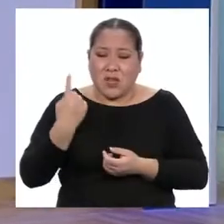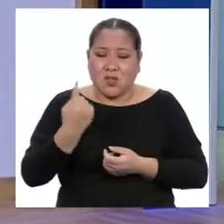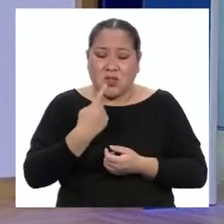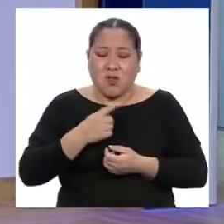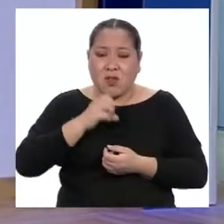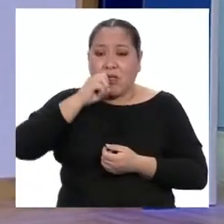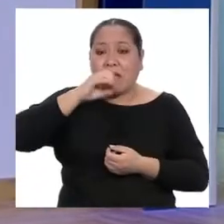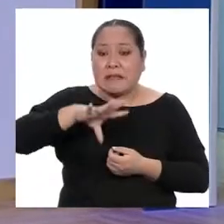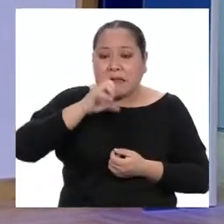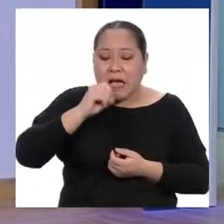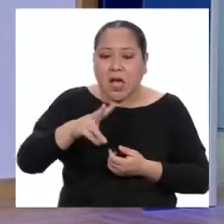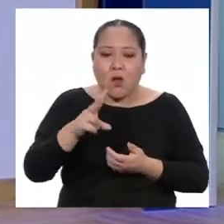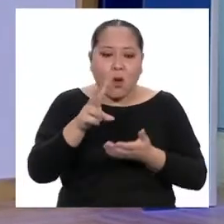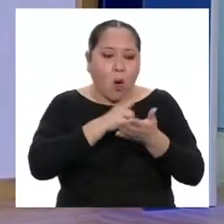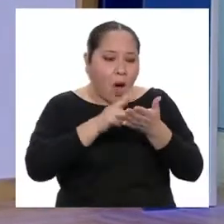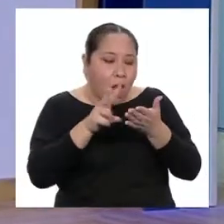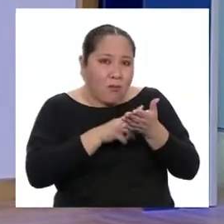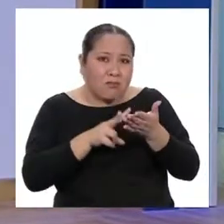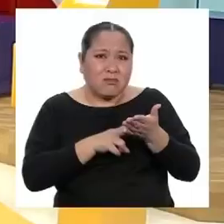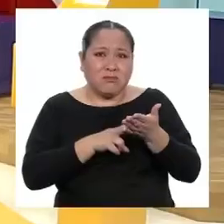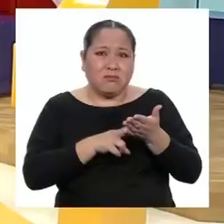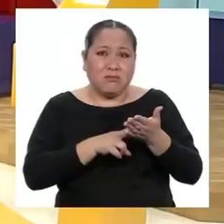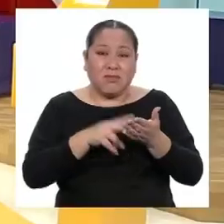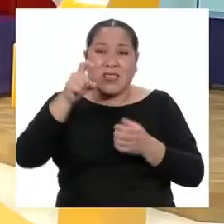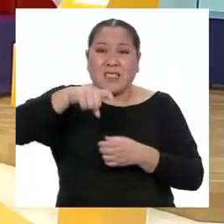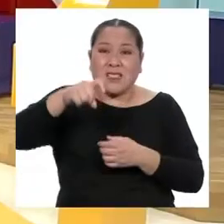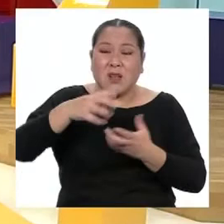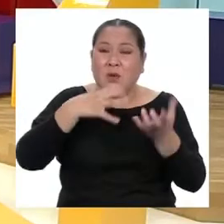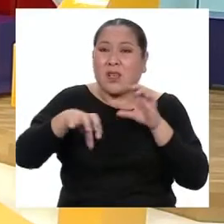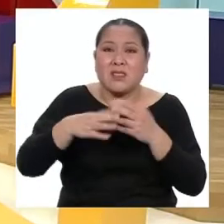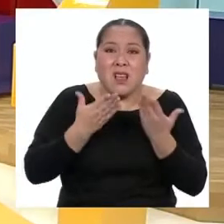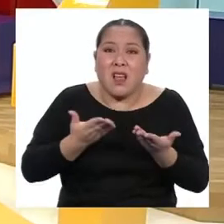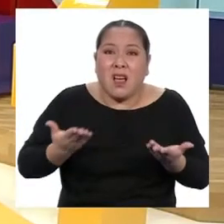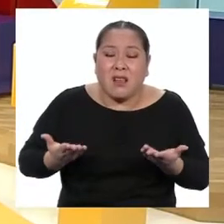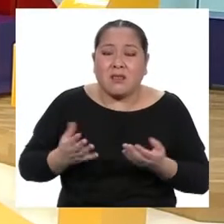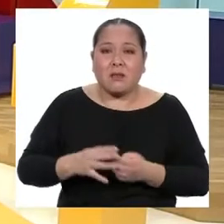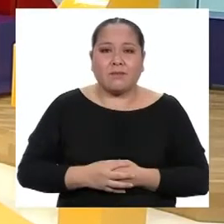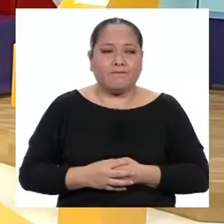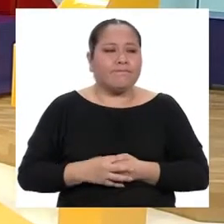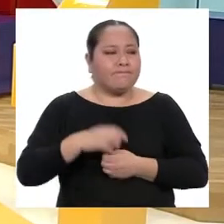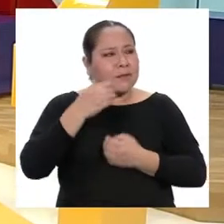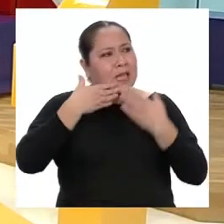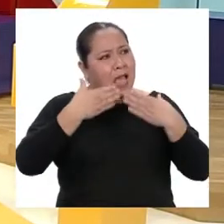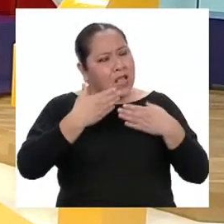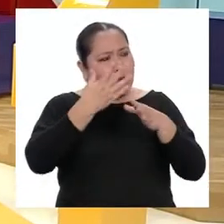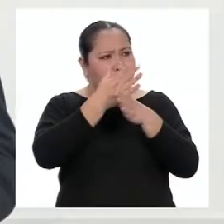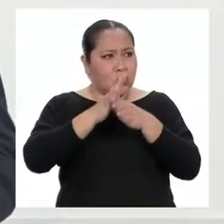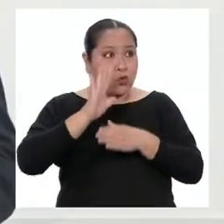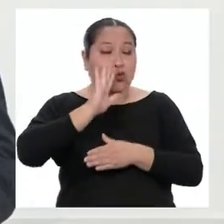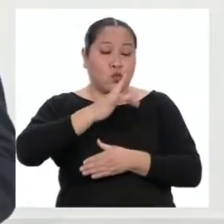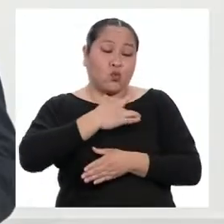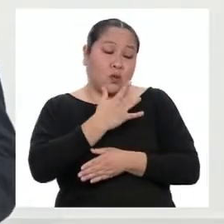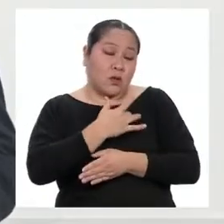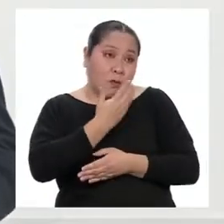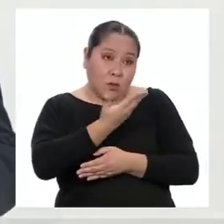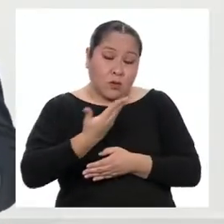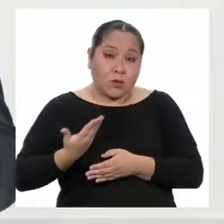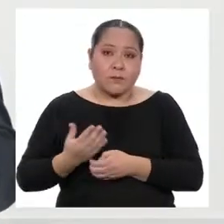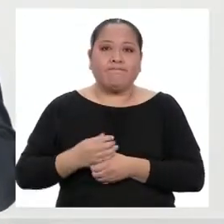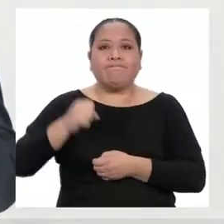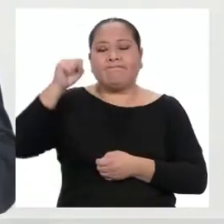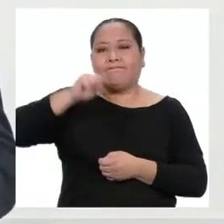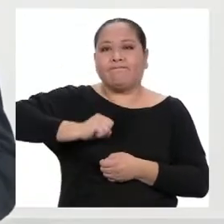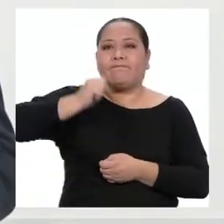el problema. Hay que hacer algo más. Gracias por compartir tus sentimientos con nosotros, Rodrigo. Es cierto,